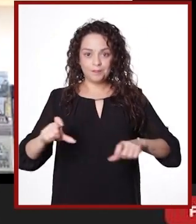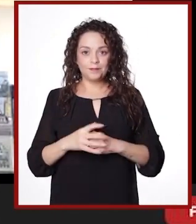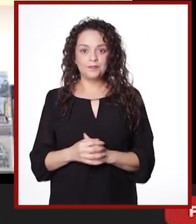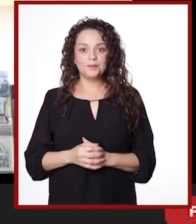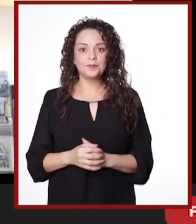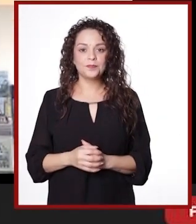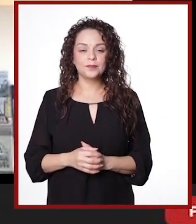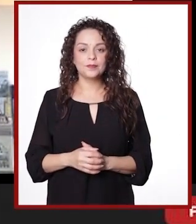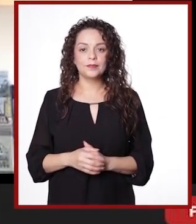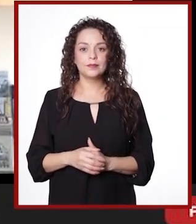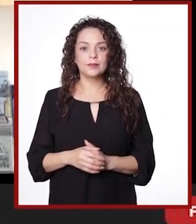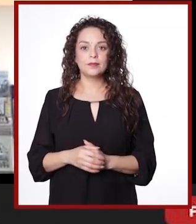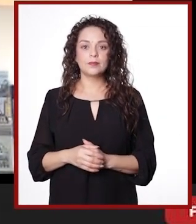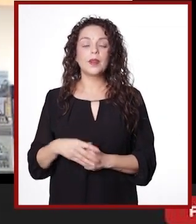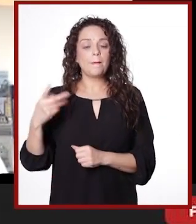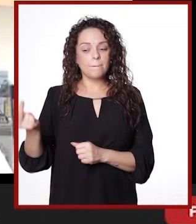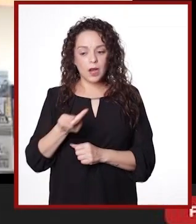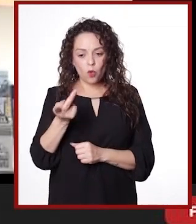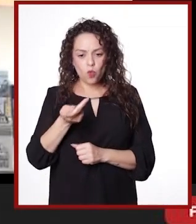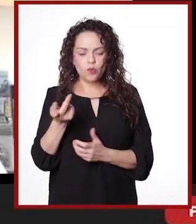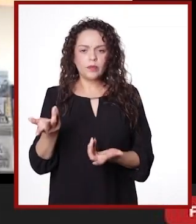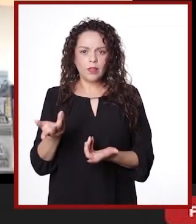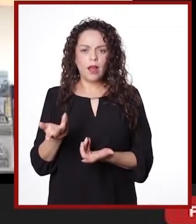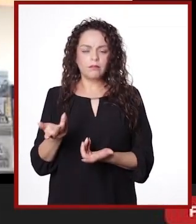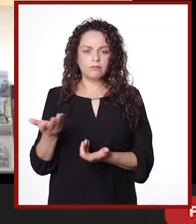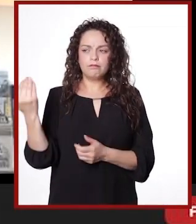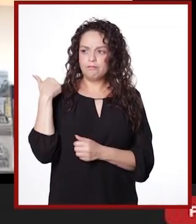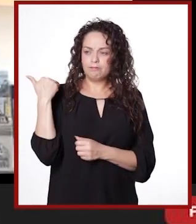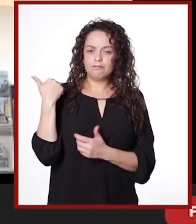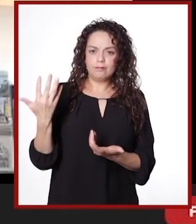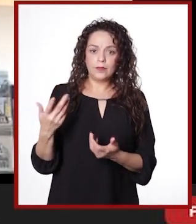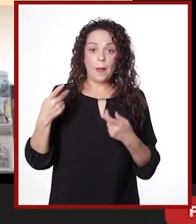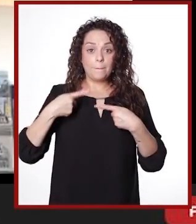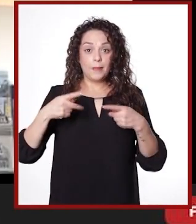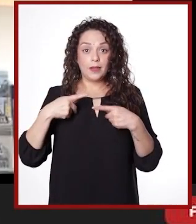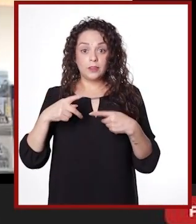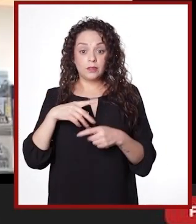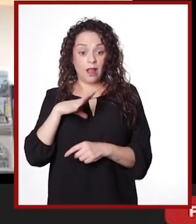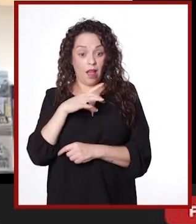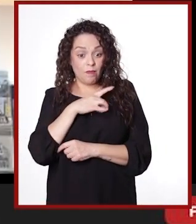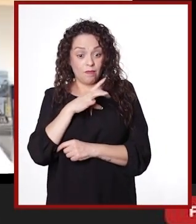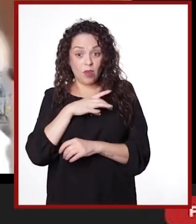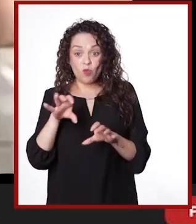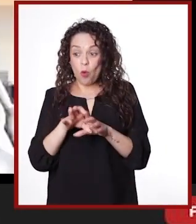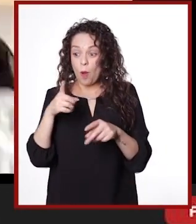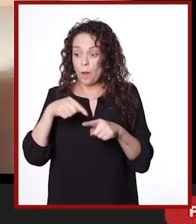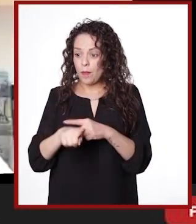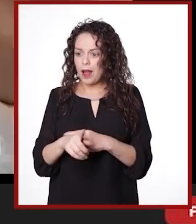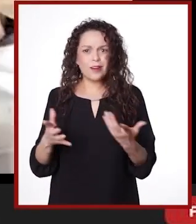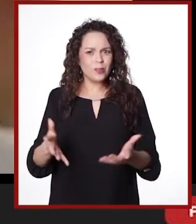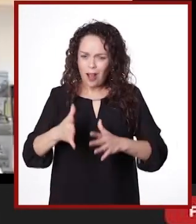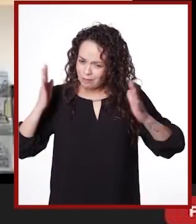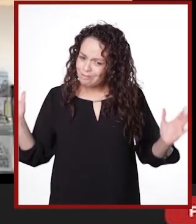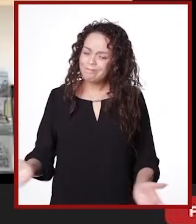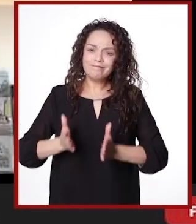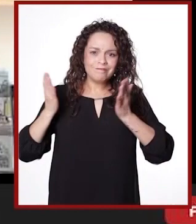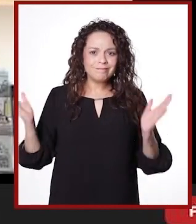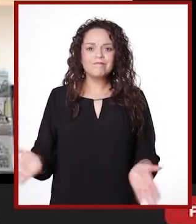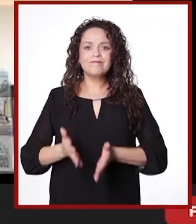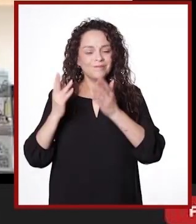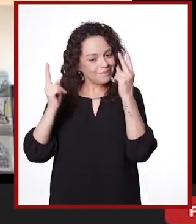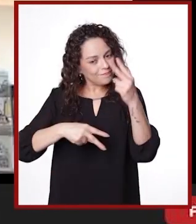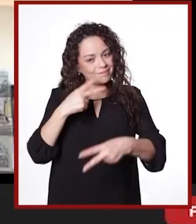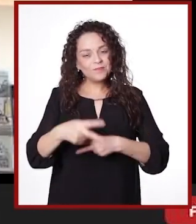Verde-CDMX. Y pregúntenos, búsquenos. La gente como que tiene miedo de empezar. Nada, anímense,